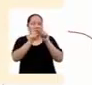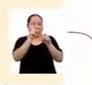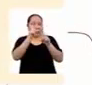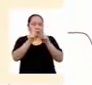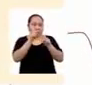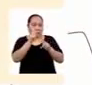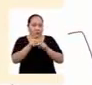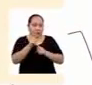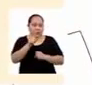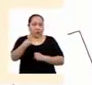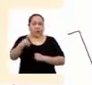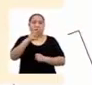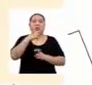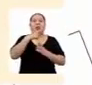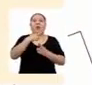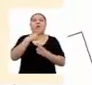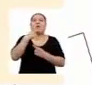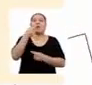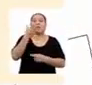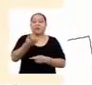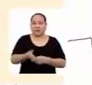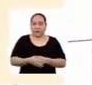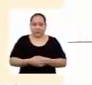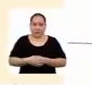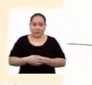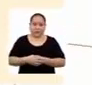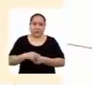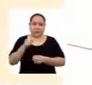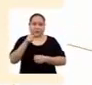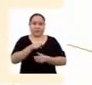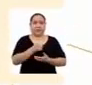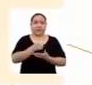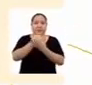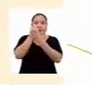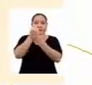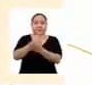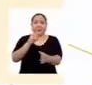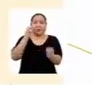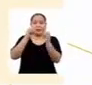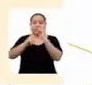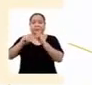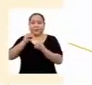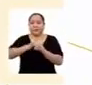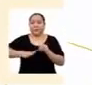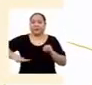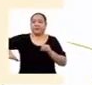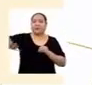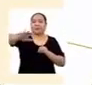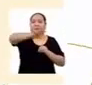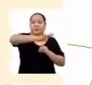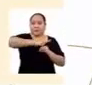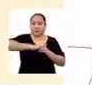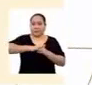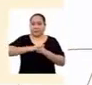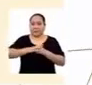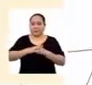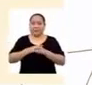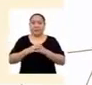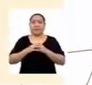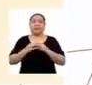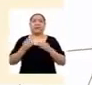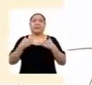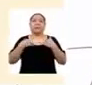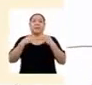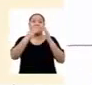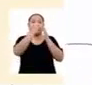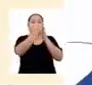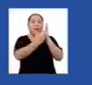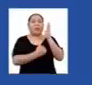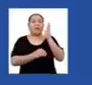manifiestan los interesados. Permite una aplicación masiva y se apoya en un cuestionario.